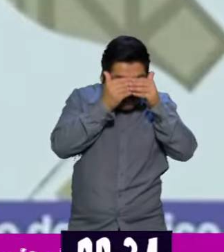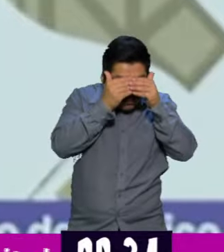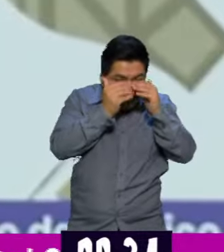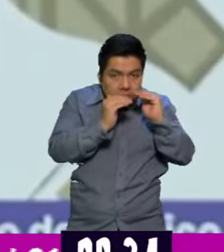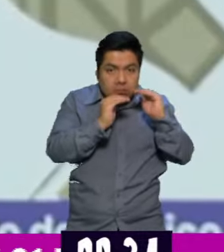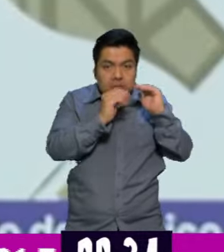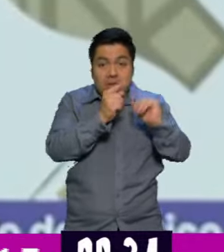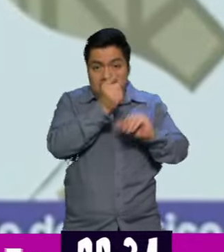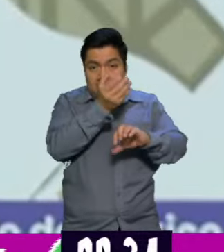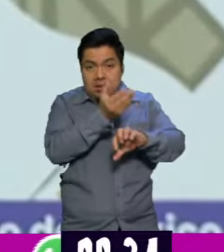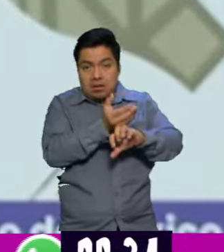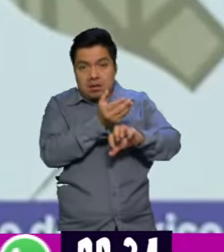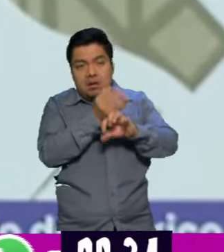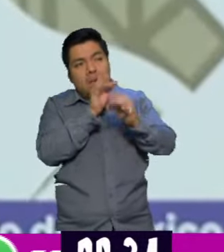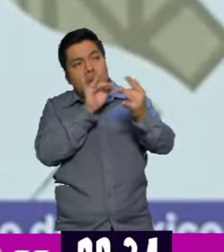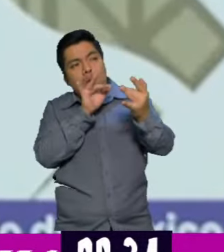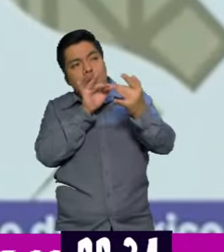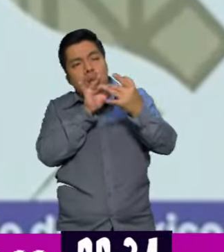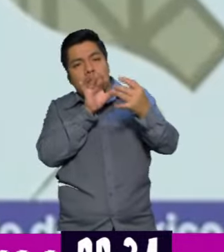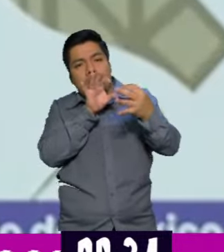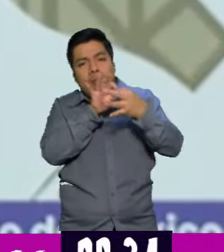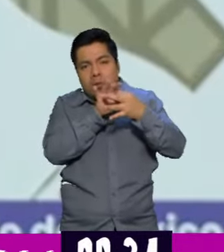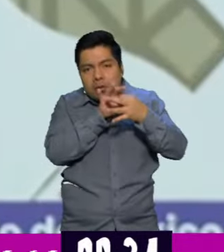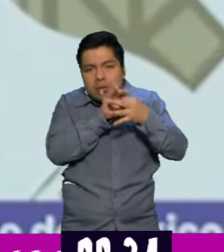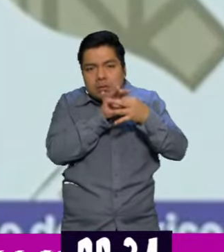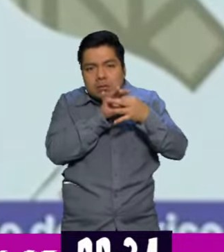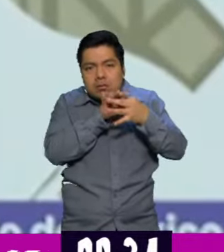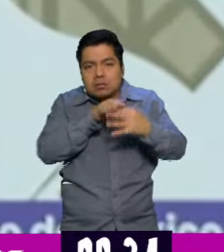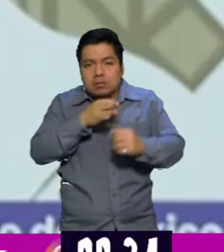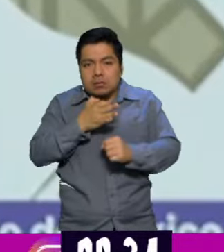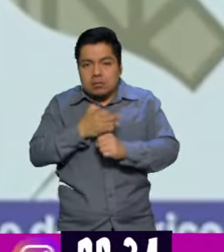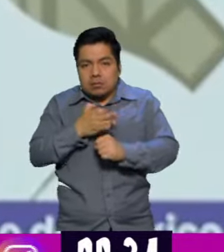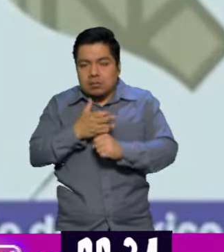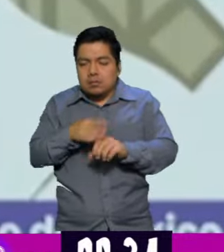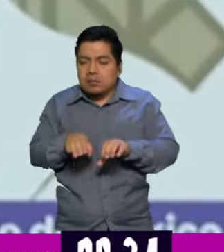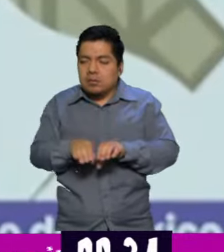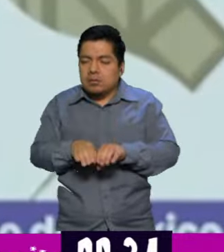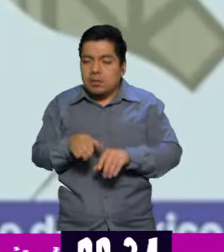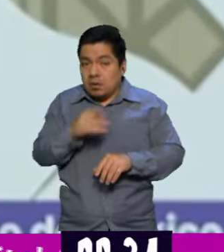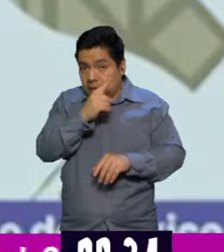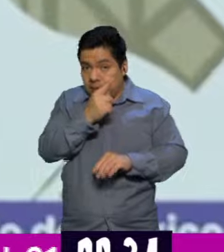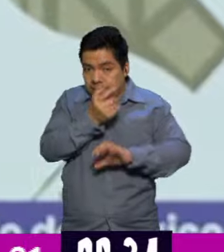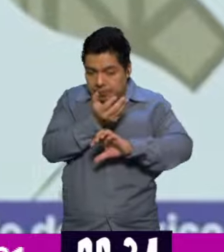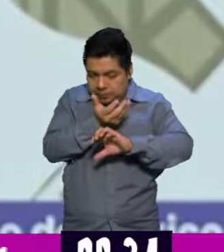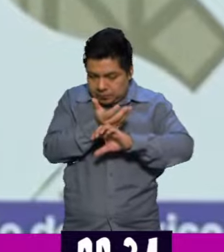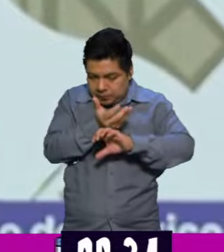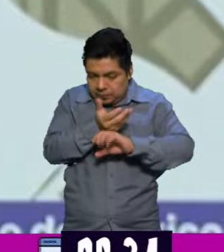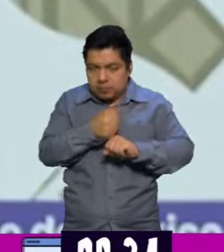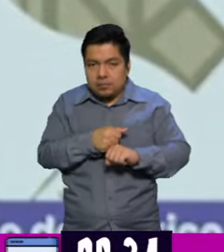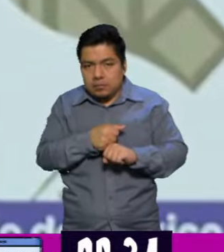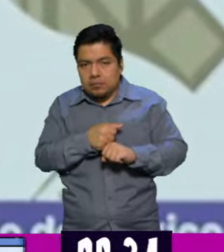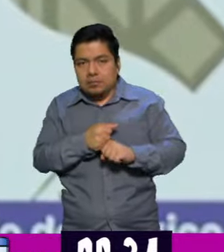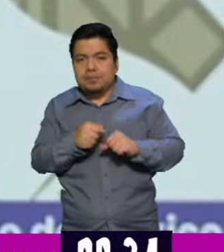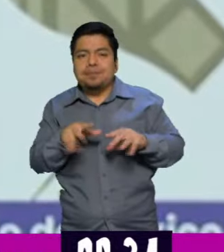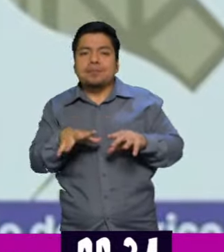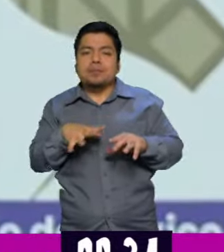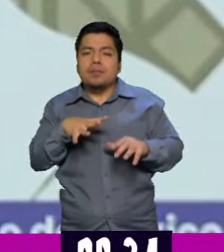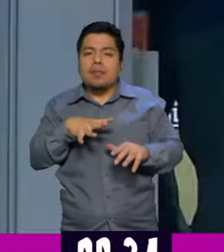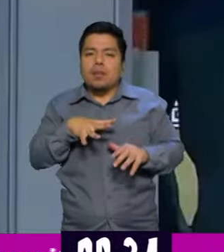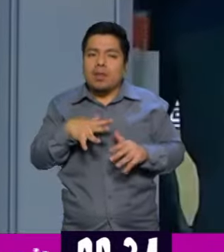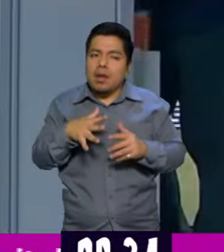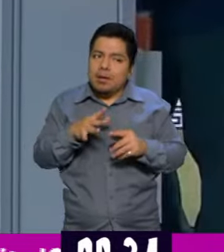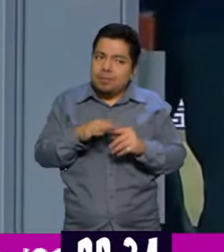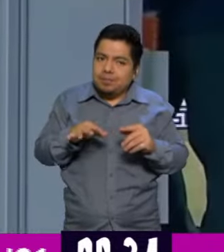Estados Unidos. Una realidad que se ha definido conceptualmente es que en Estados Unidos existe un